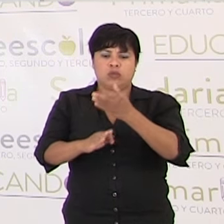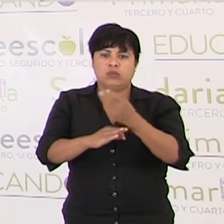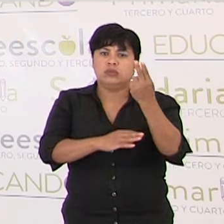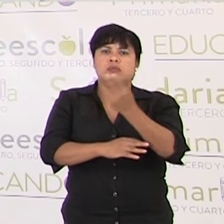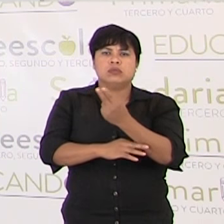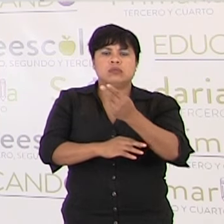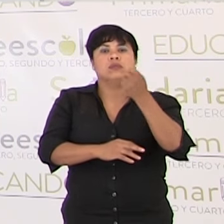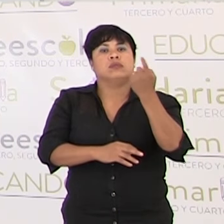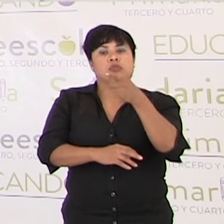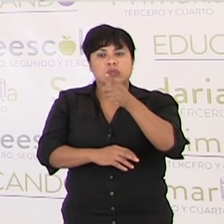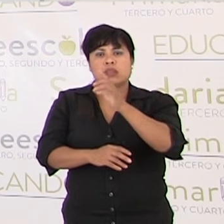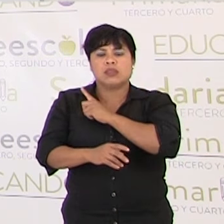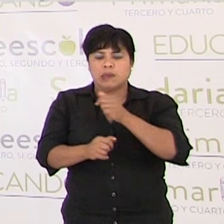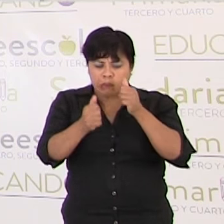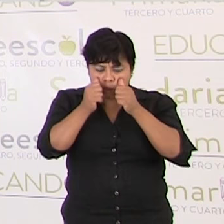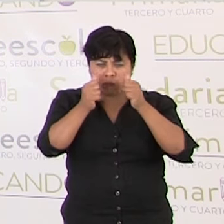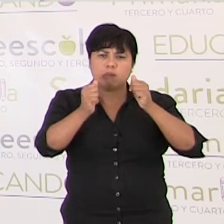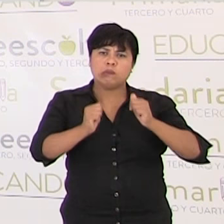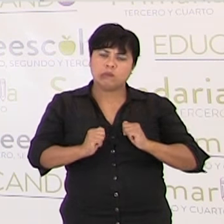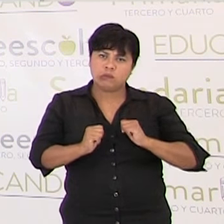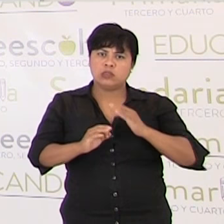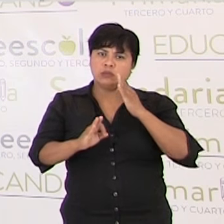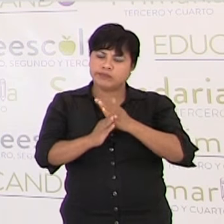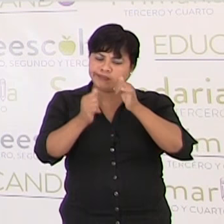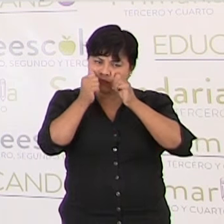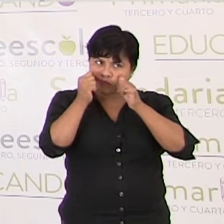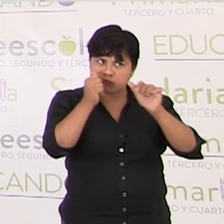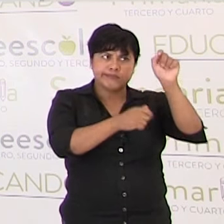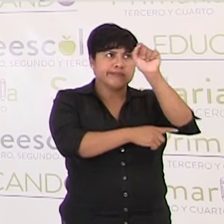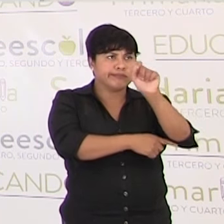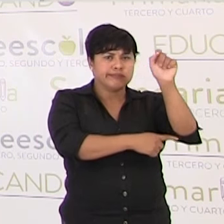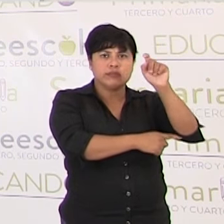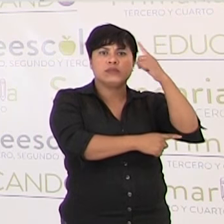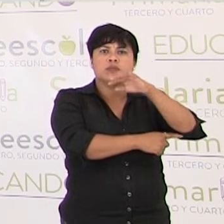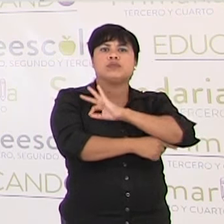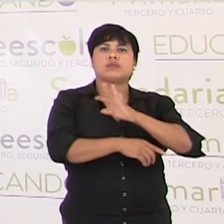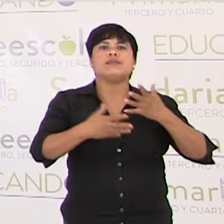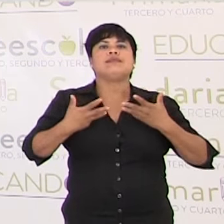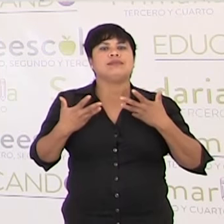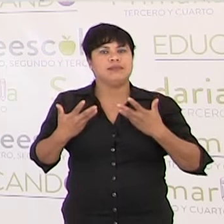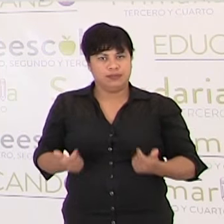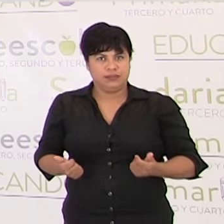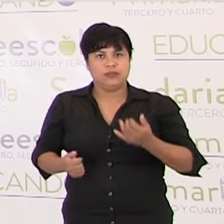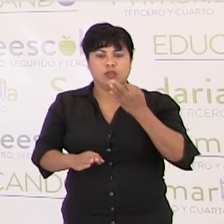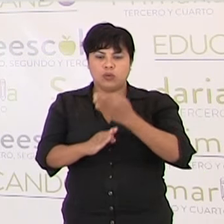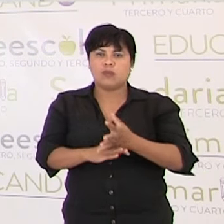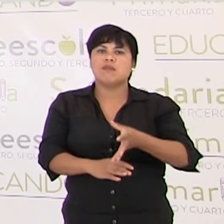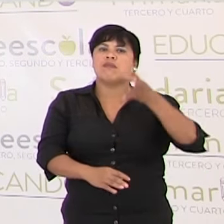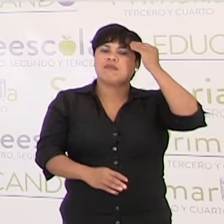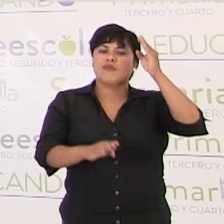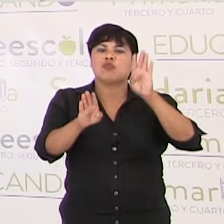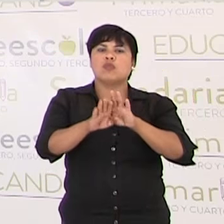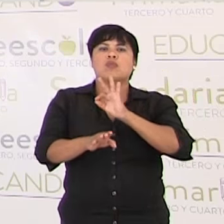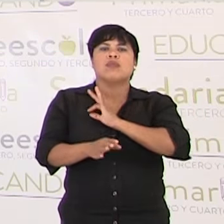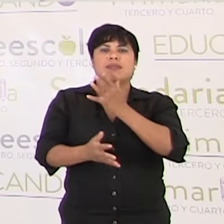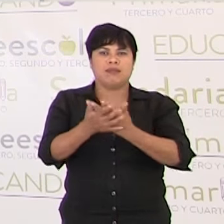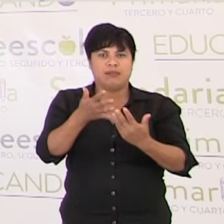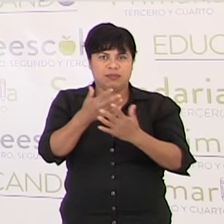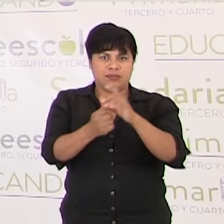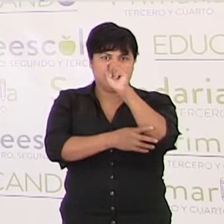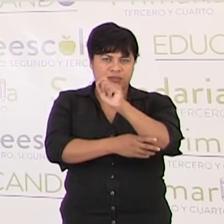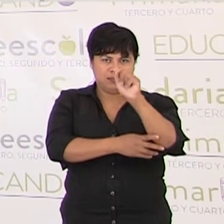que se concentren, ¿sí? Pongamos atención para que también puedan comprender y aprender cómo se hace la